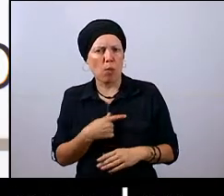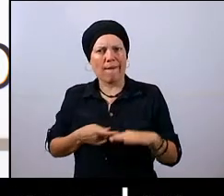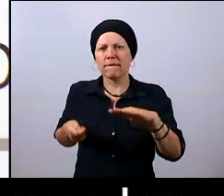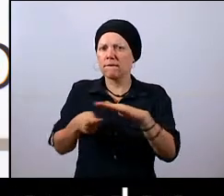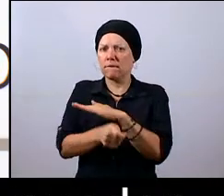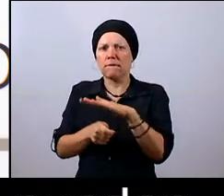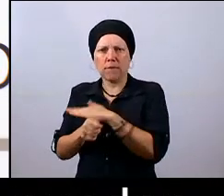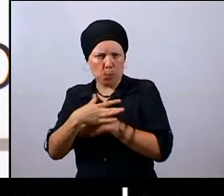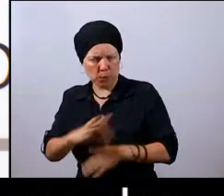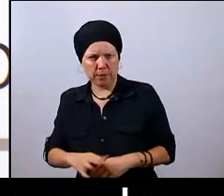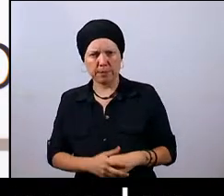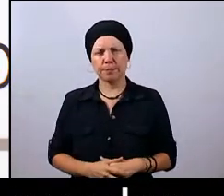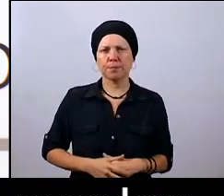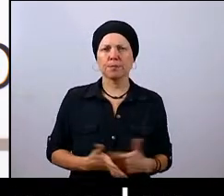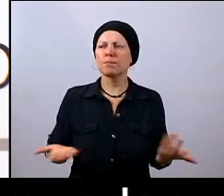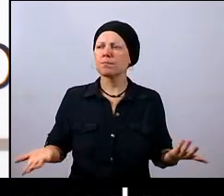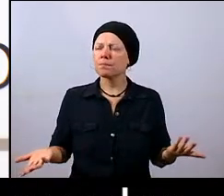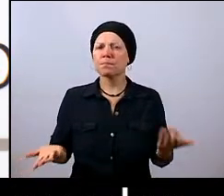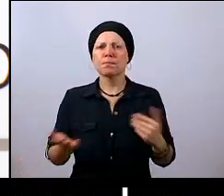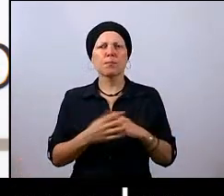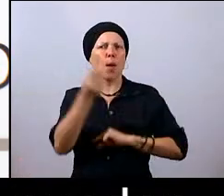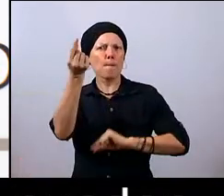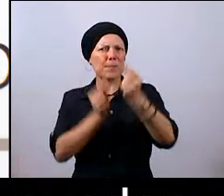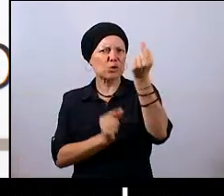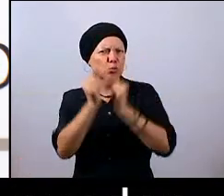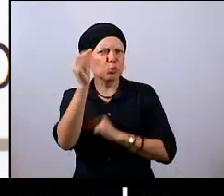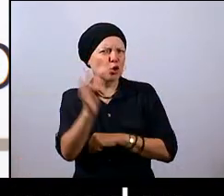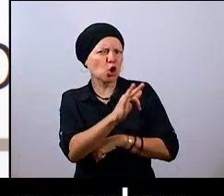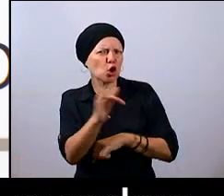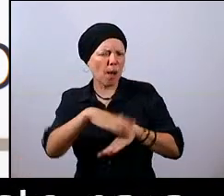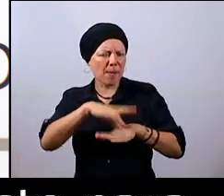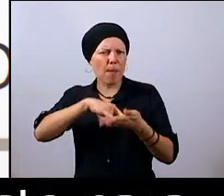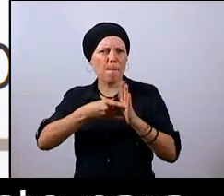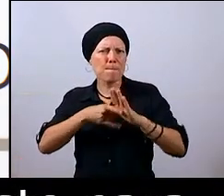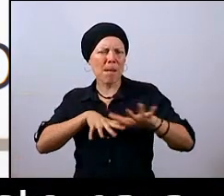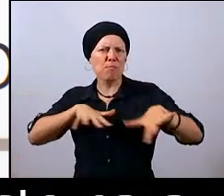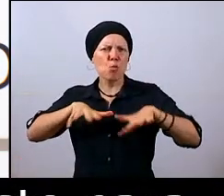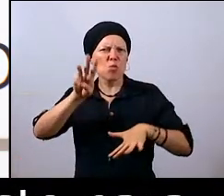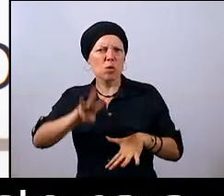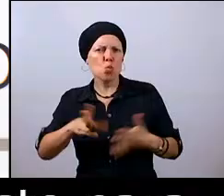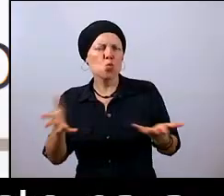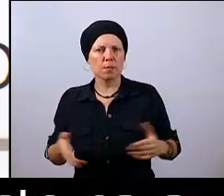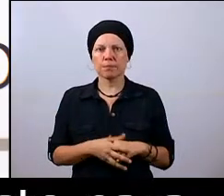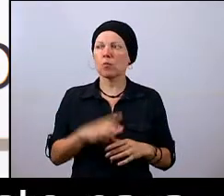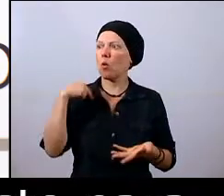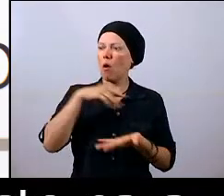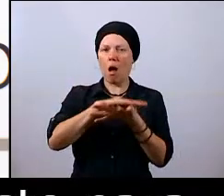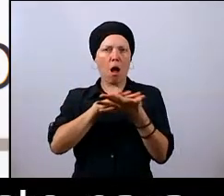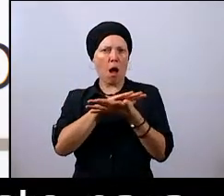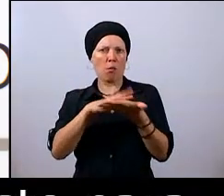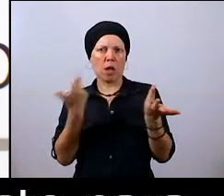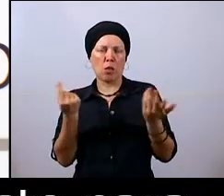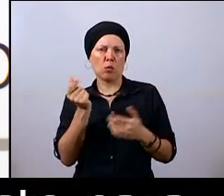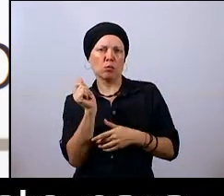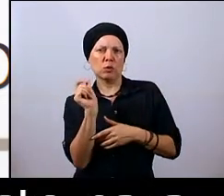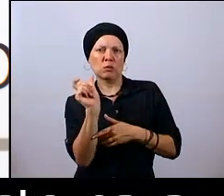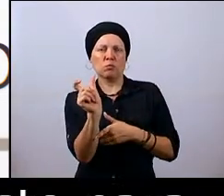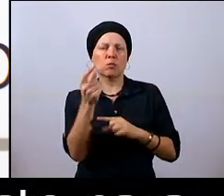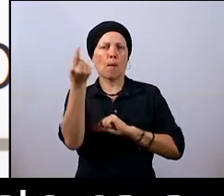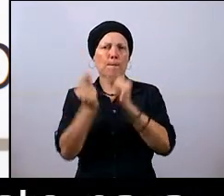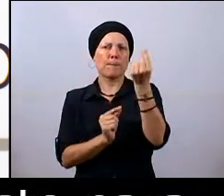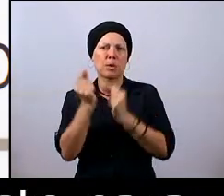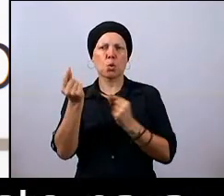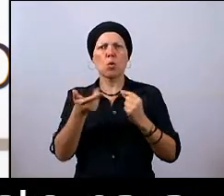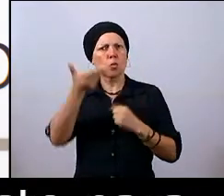tipo de ayuda. ¿Y cuál es el presupuesto para este Plan MOVES 3? Pues estamos hablando de una dotación presupuestaria